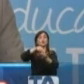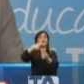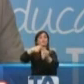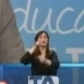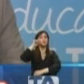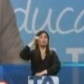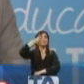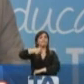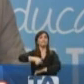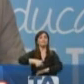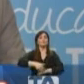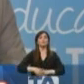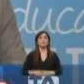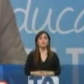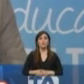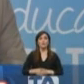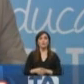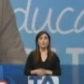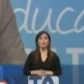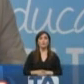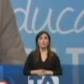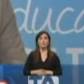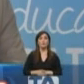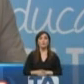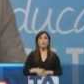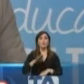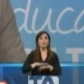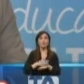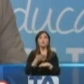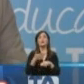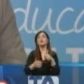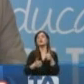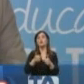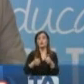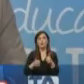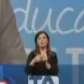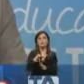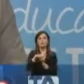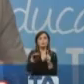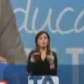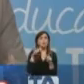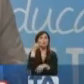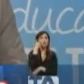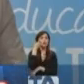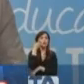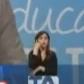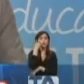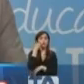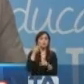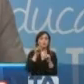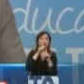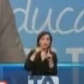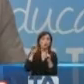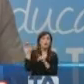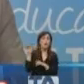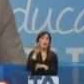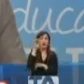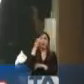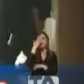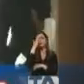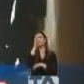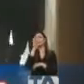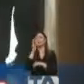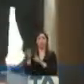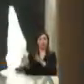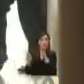mañana. Esto lo hacemos en aras de generar un ambiente adecuado para enfrentar una situación de emergencia que vive la